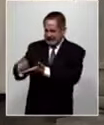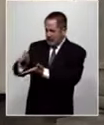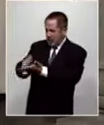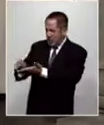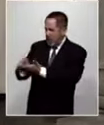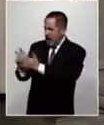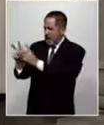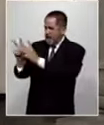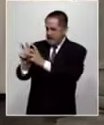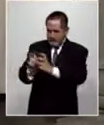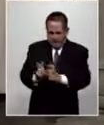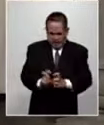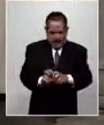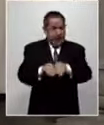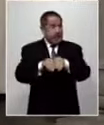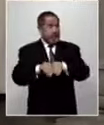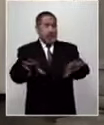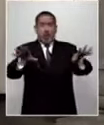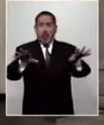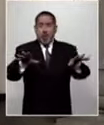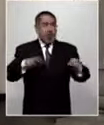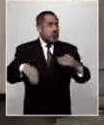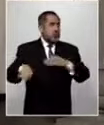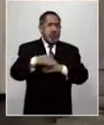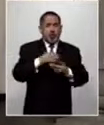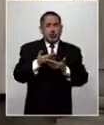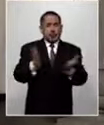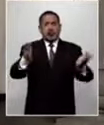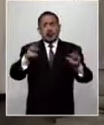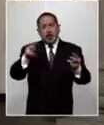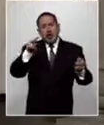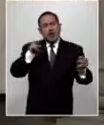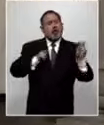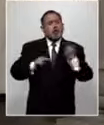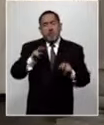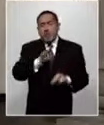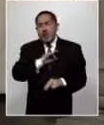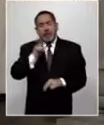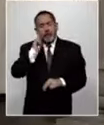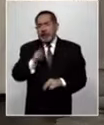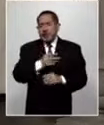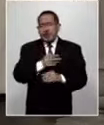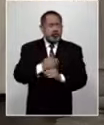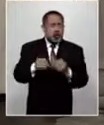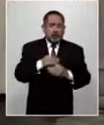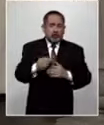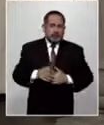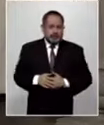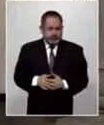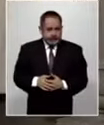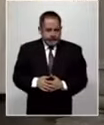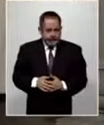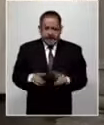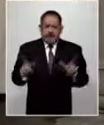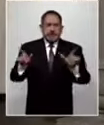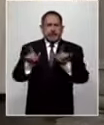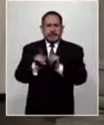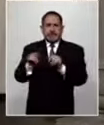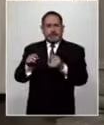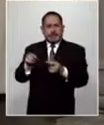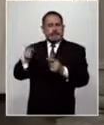se encuentre disponible para todas y para todos. Yo solamente